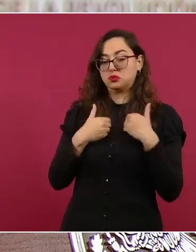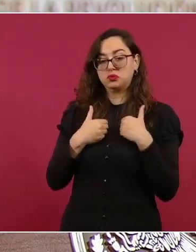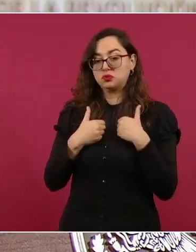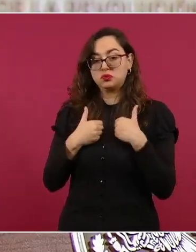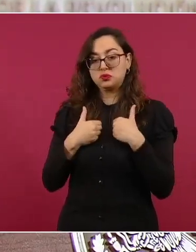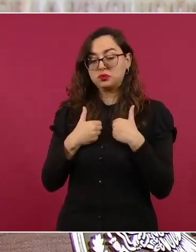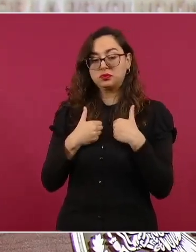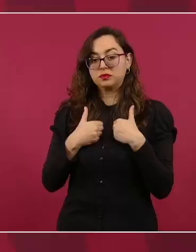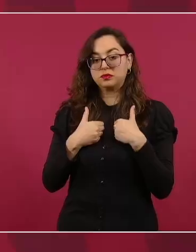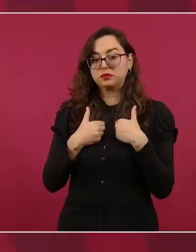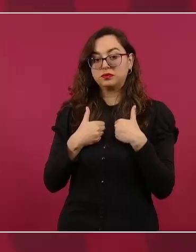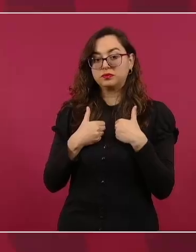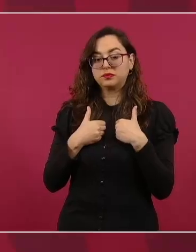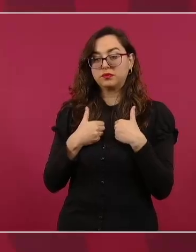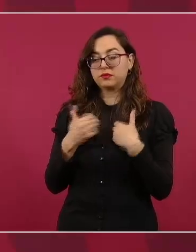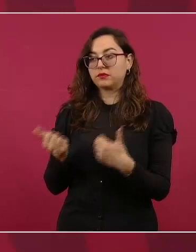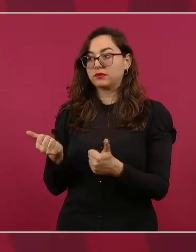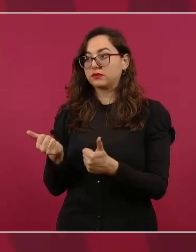no nos ocupáramos